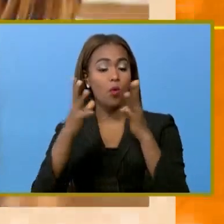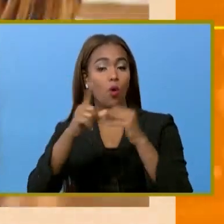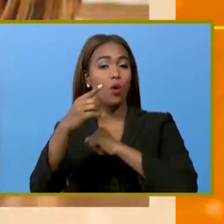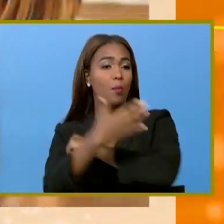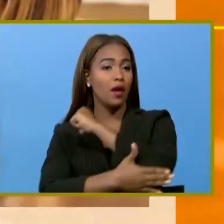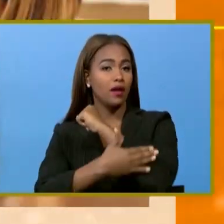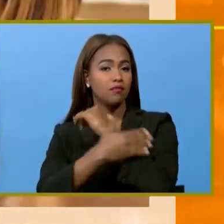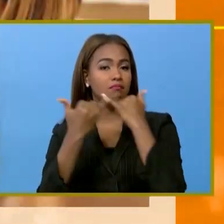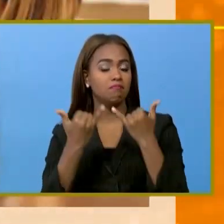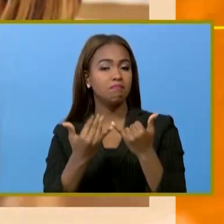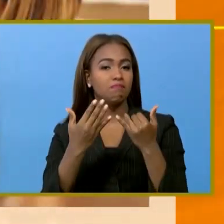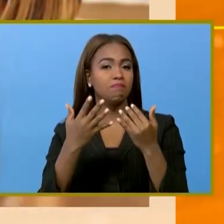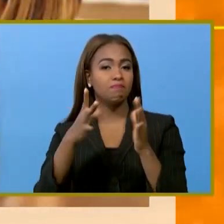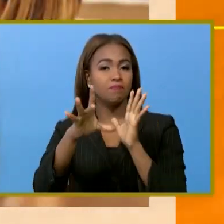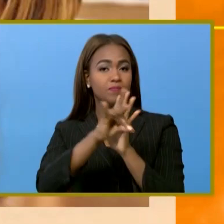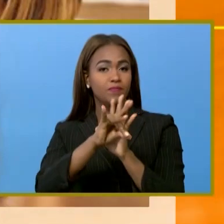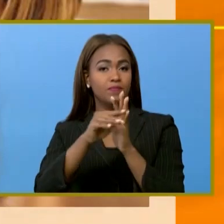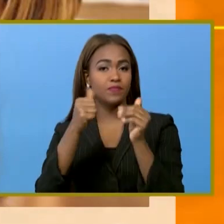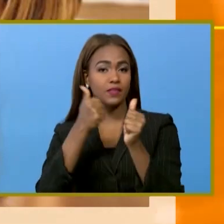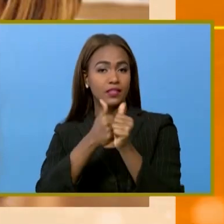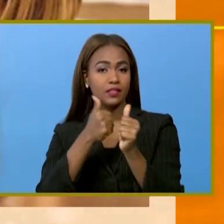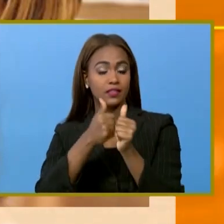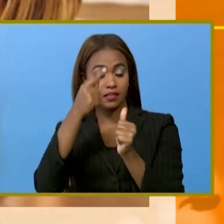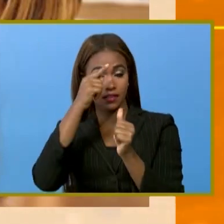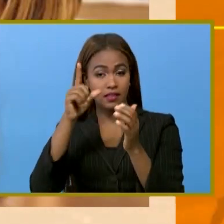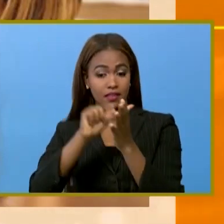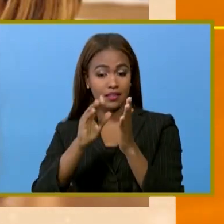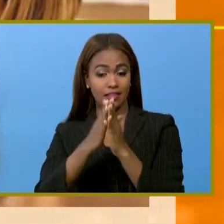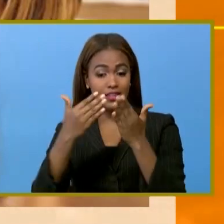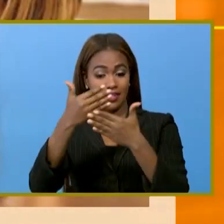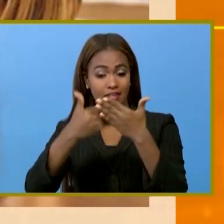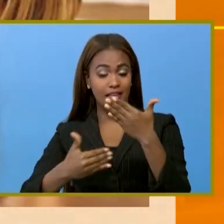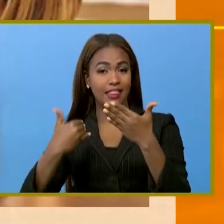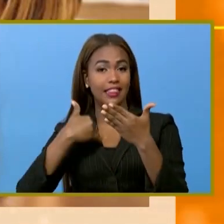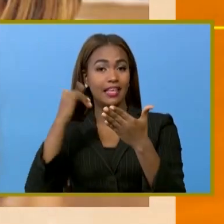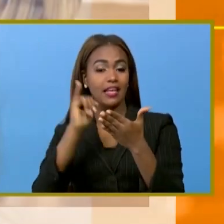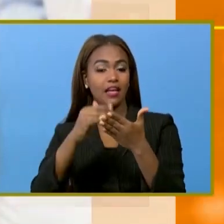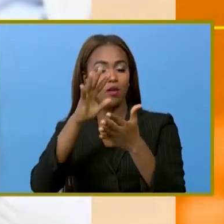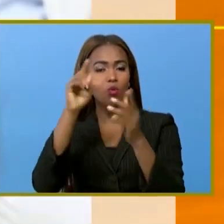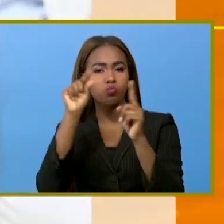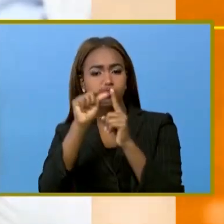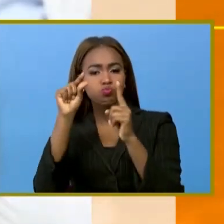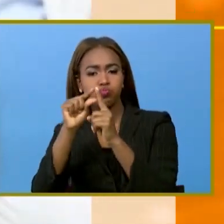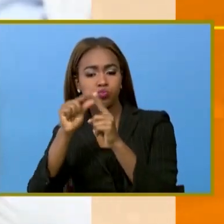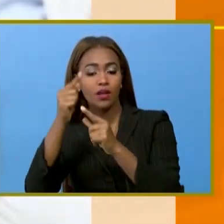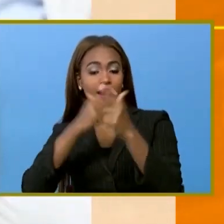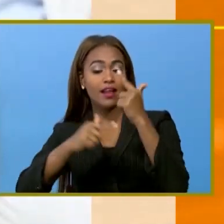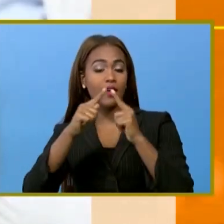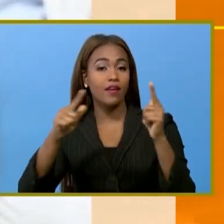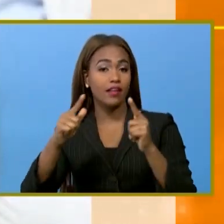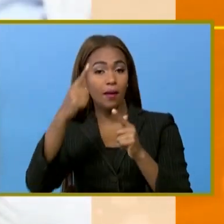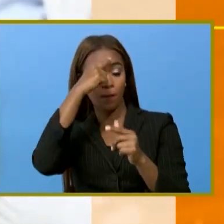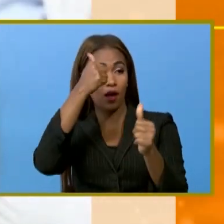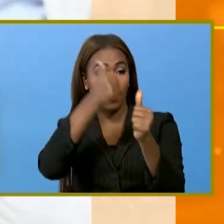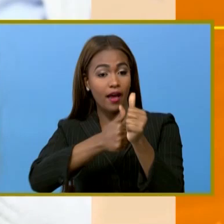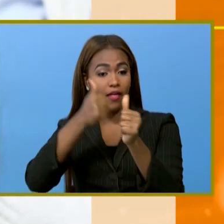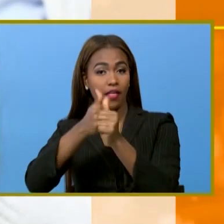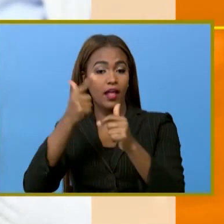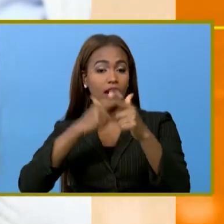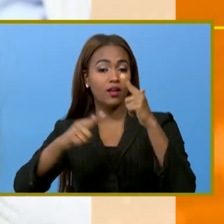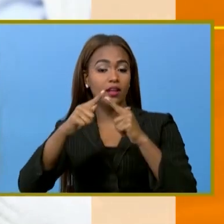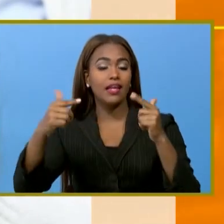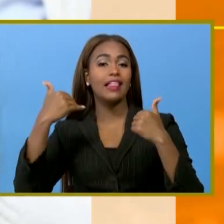que han pasado a esta de diccionario, hay muchos países que tienen su diccionario de lengua de señas, porque cada lengua de señas tiene